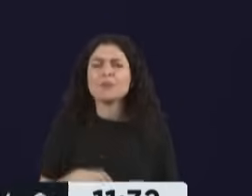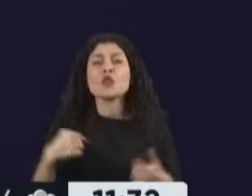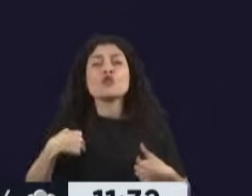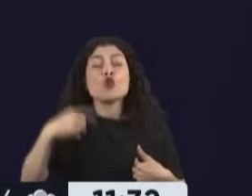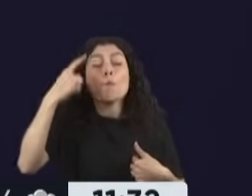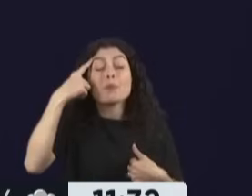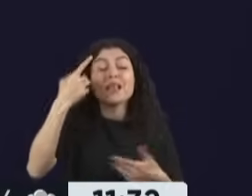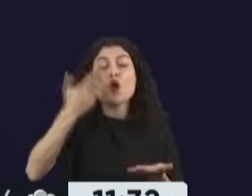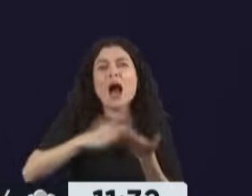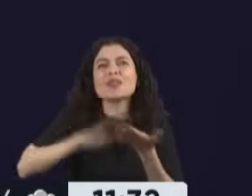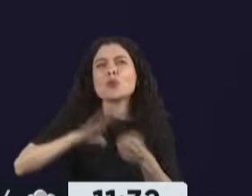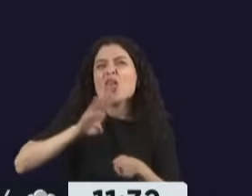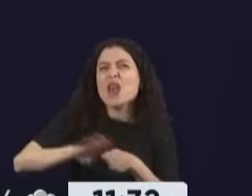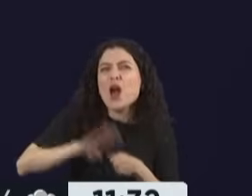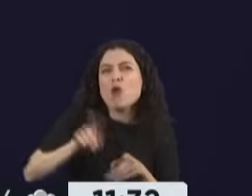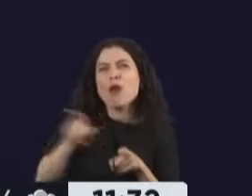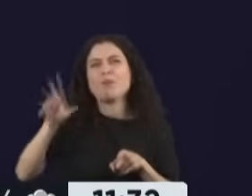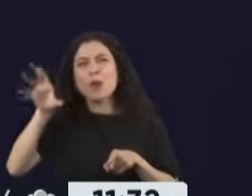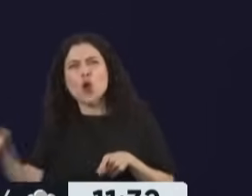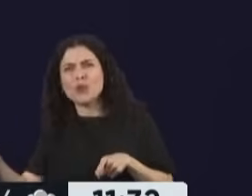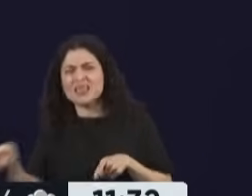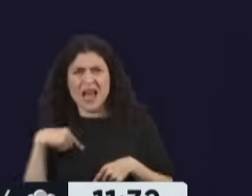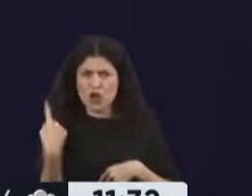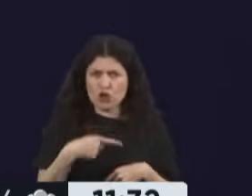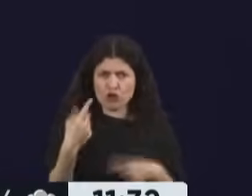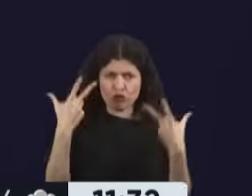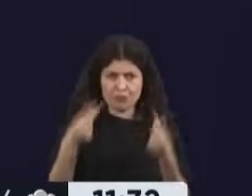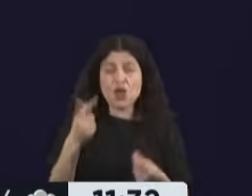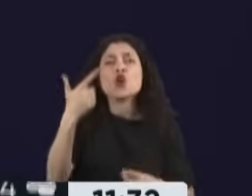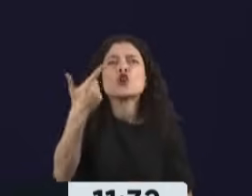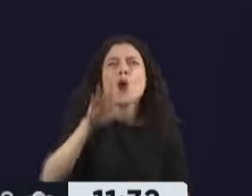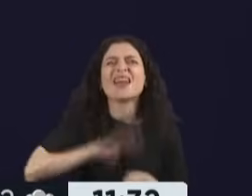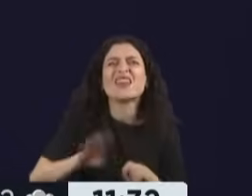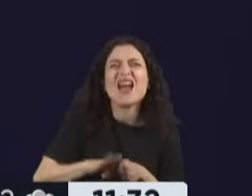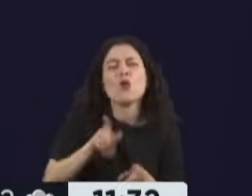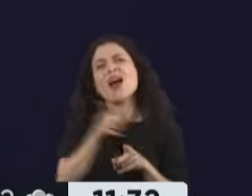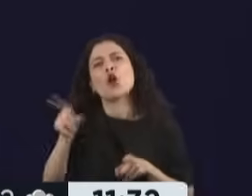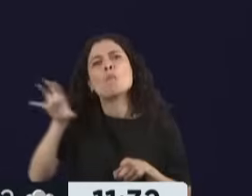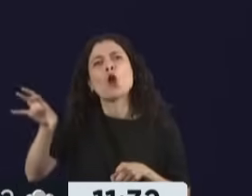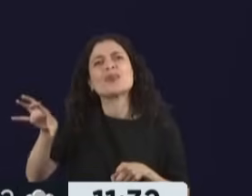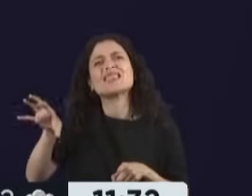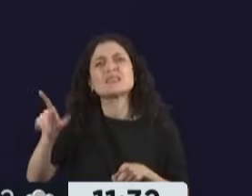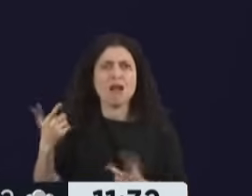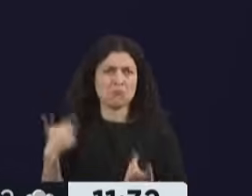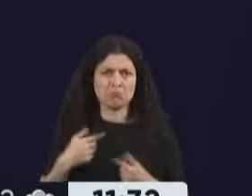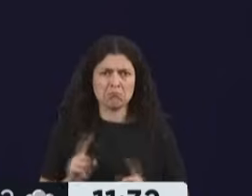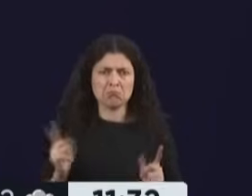entiendo que me estás preguntando, nosotros no tenemos deuda con la provincia de Buenos Aires